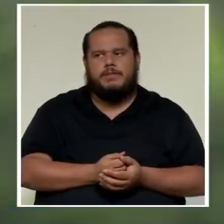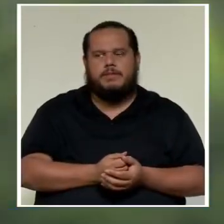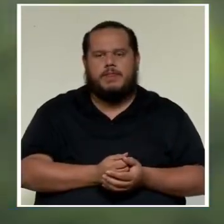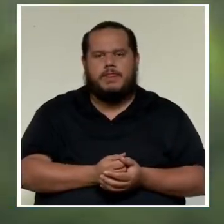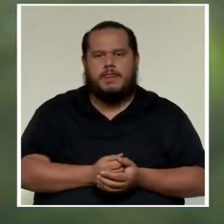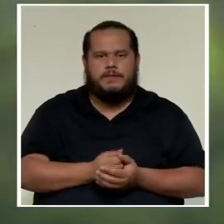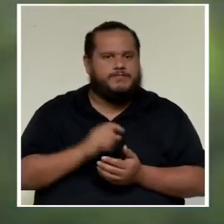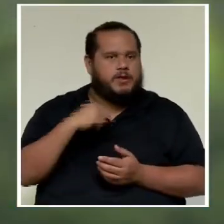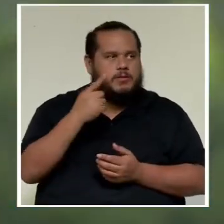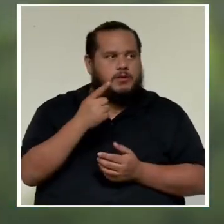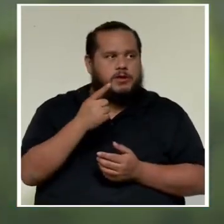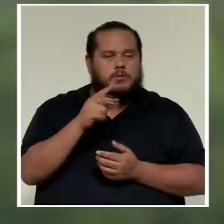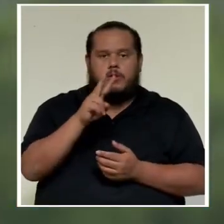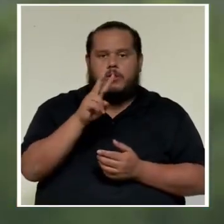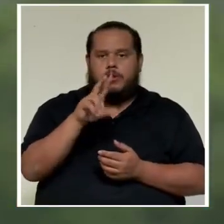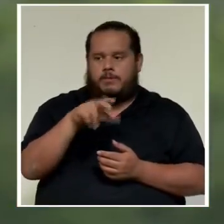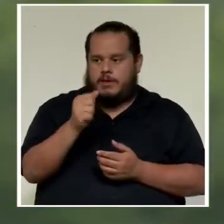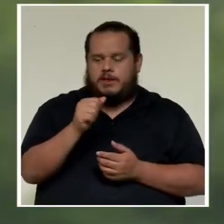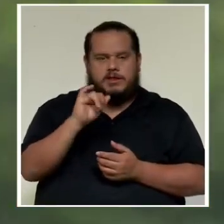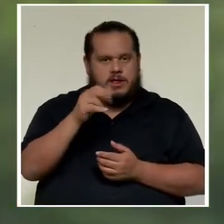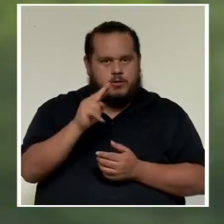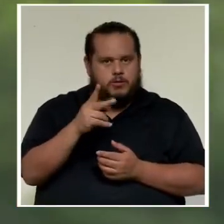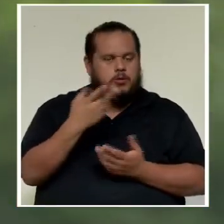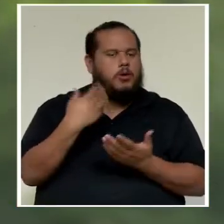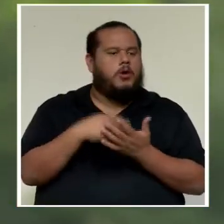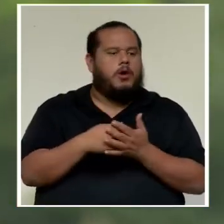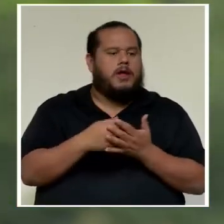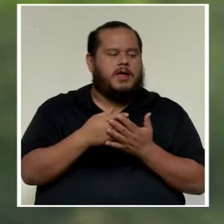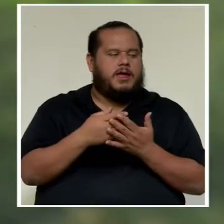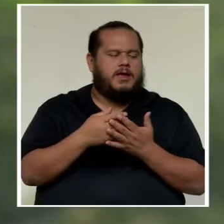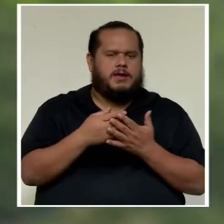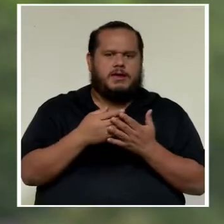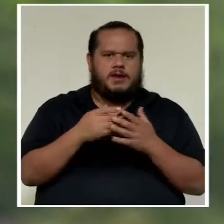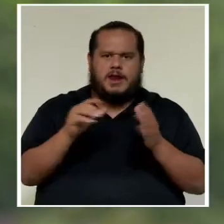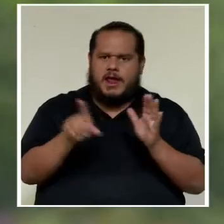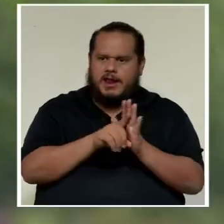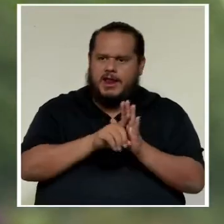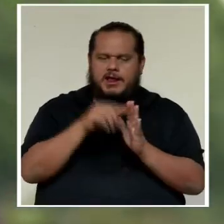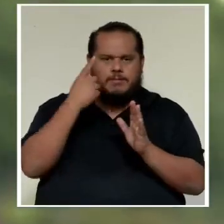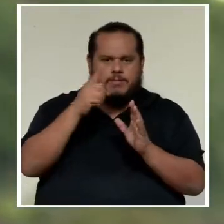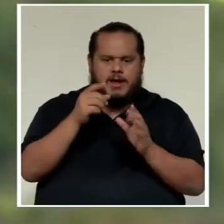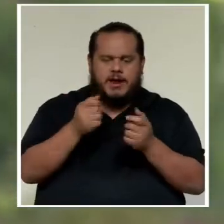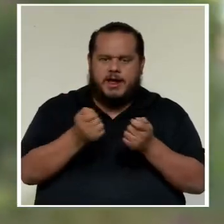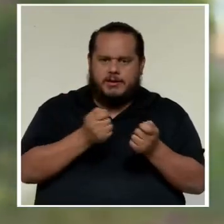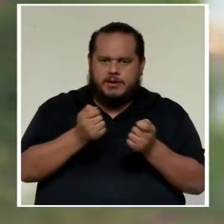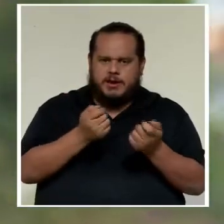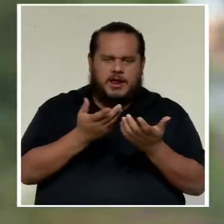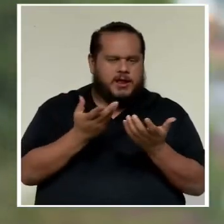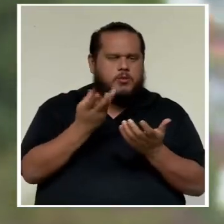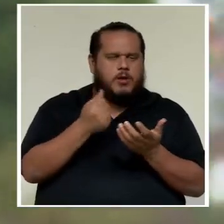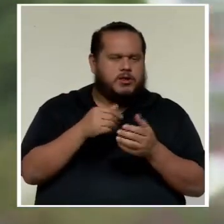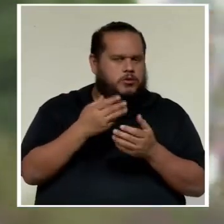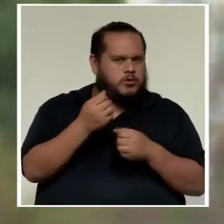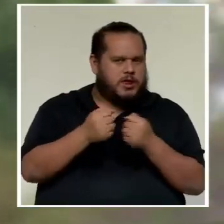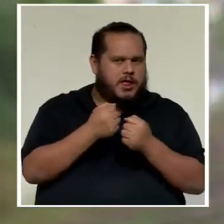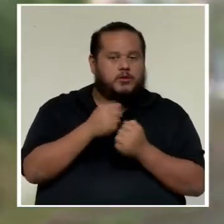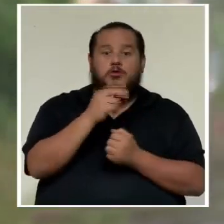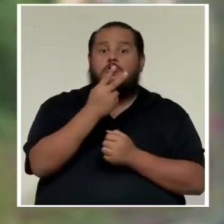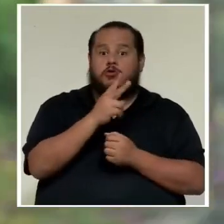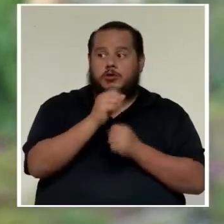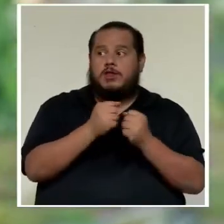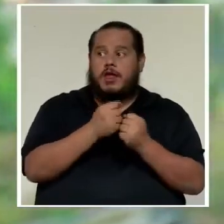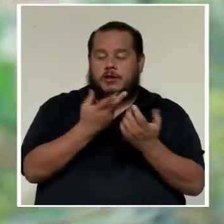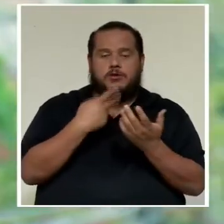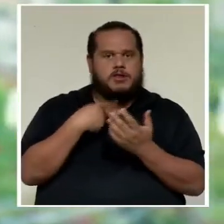El próximo mes de junio, la Ley para la Gestión Integral de Residuos estará de manteles largos. Cumplirá 12 años desde que vio la